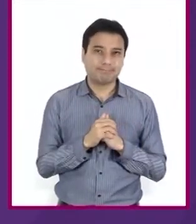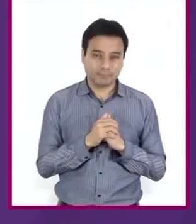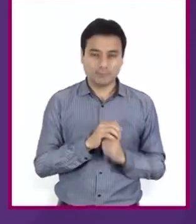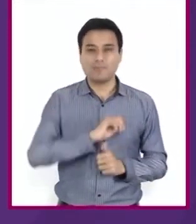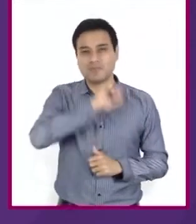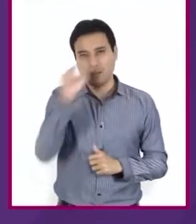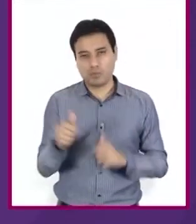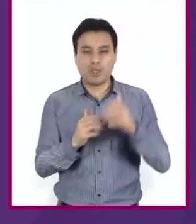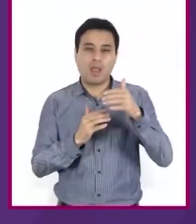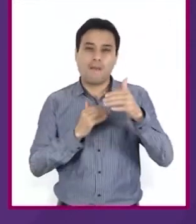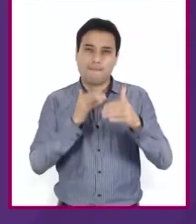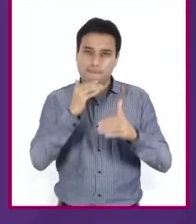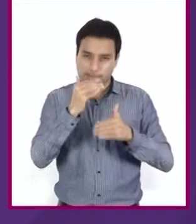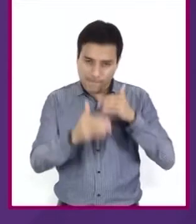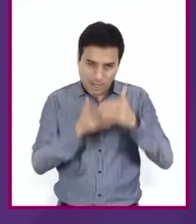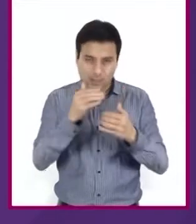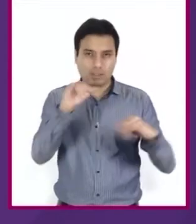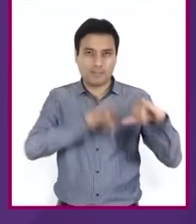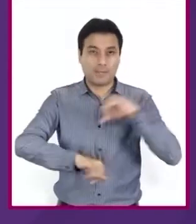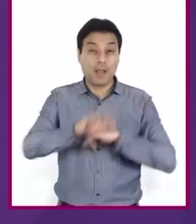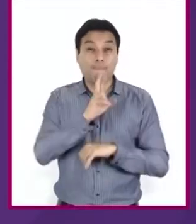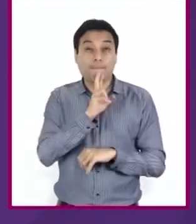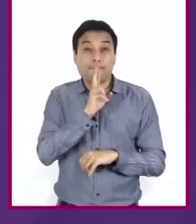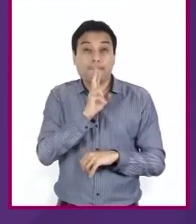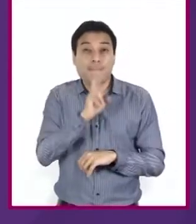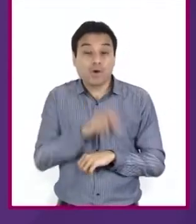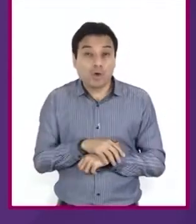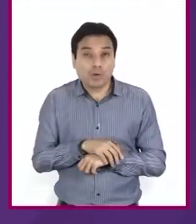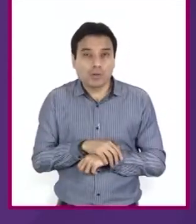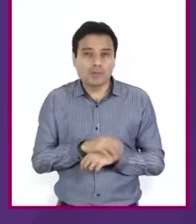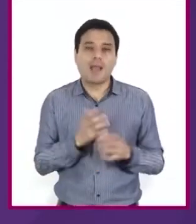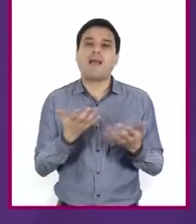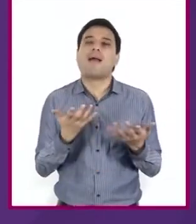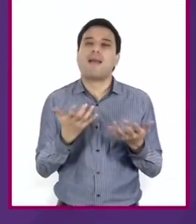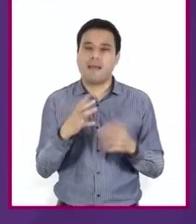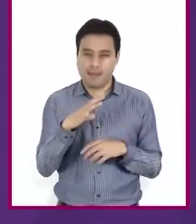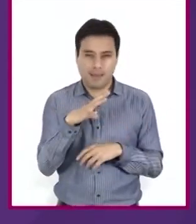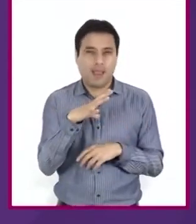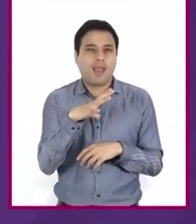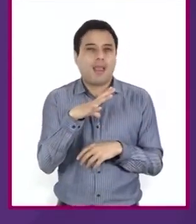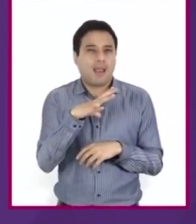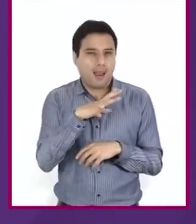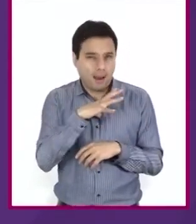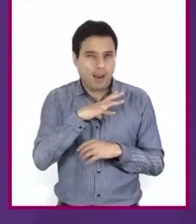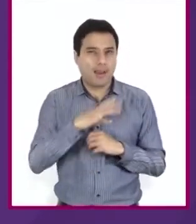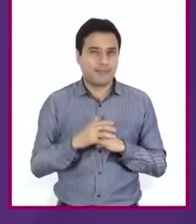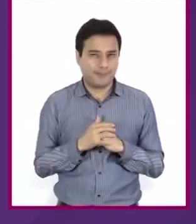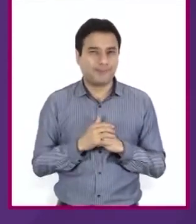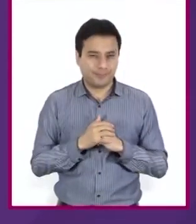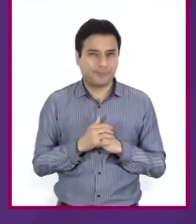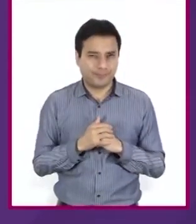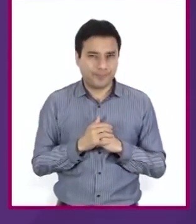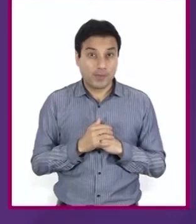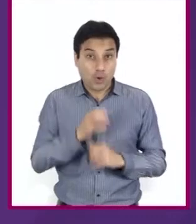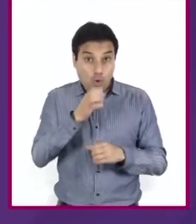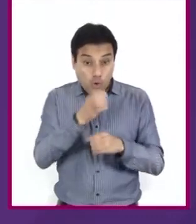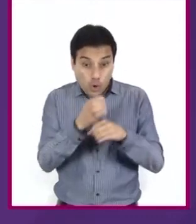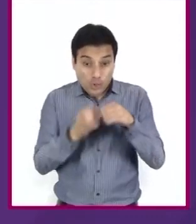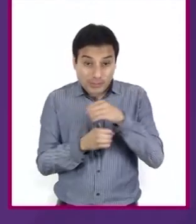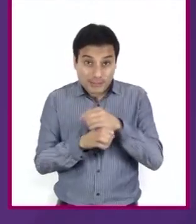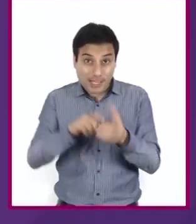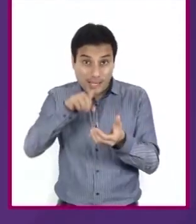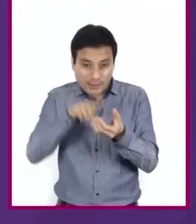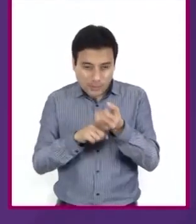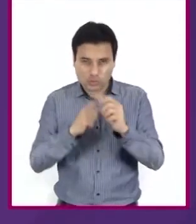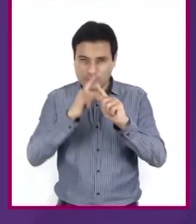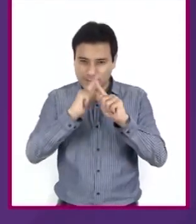de la química y el conocimiento de los elementos, se advirtieron diferencias en la constitución de la materia.